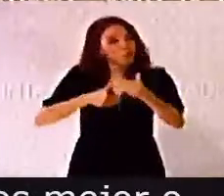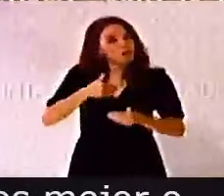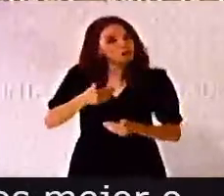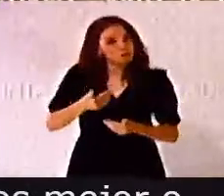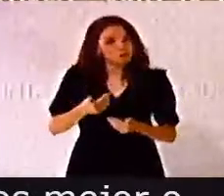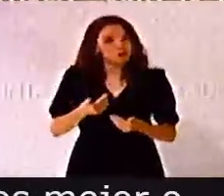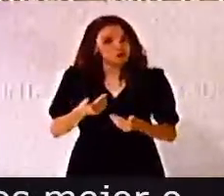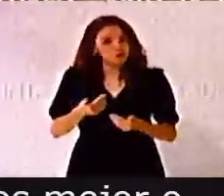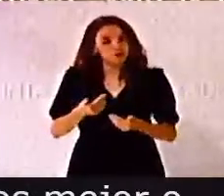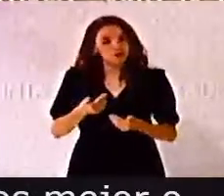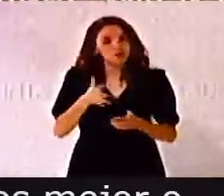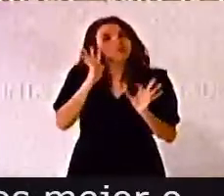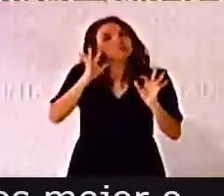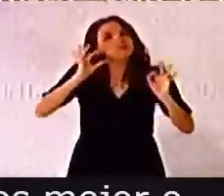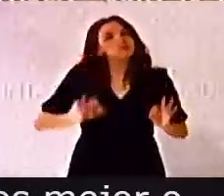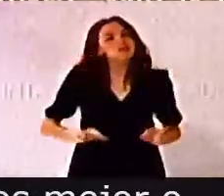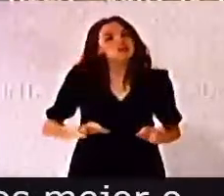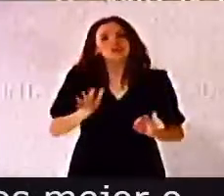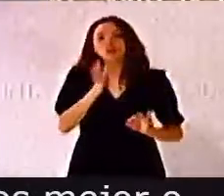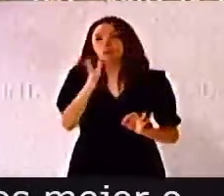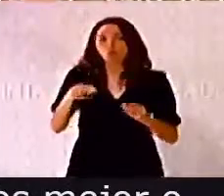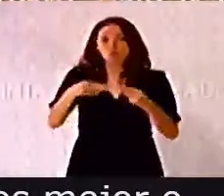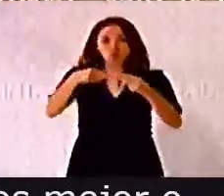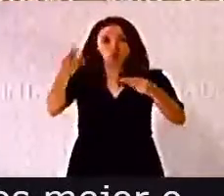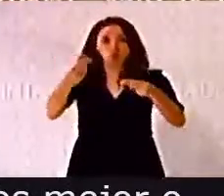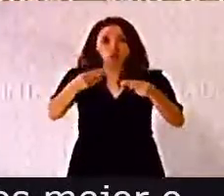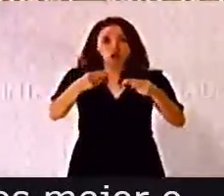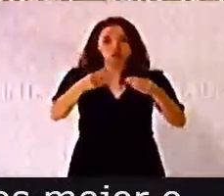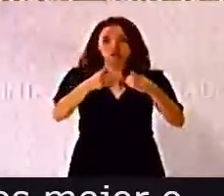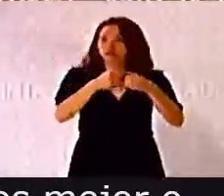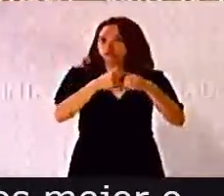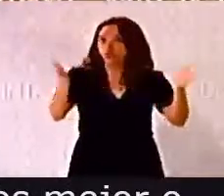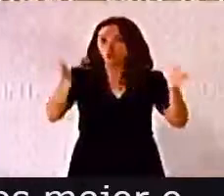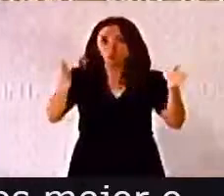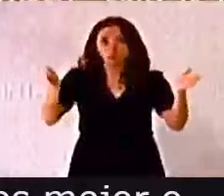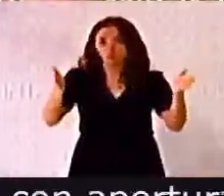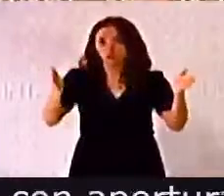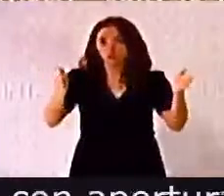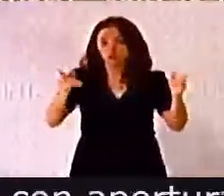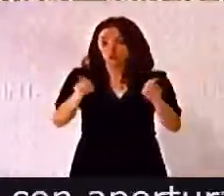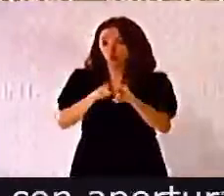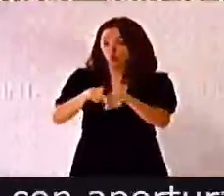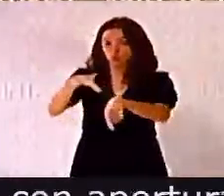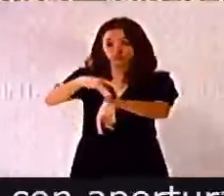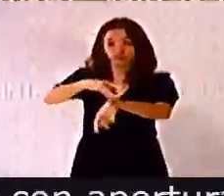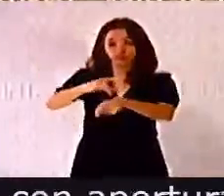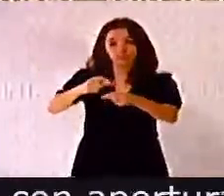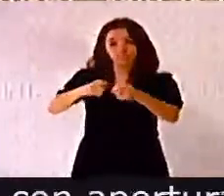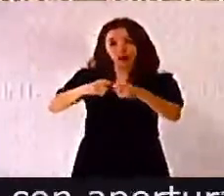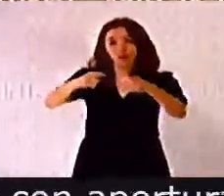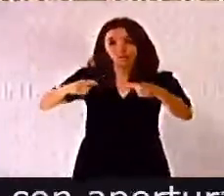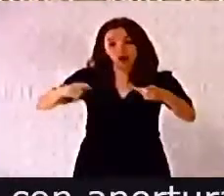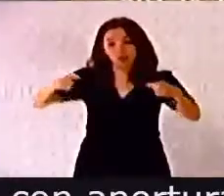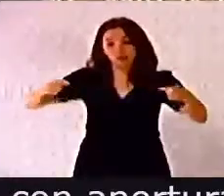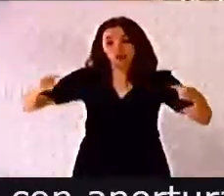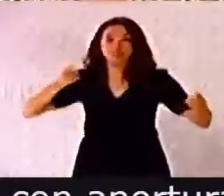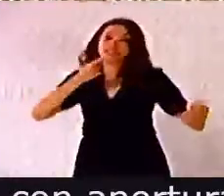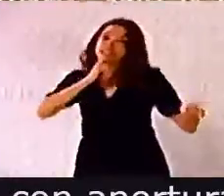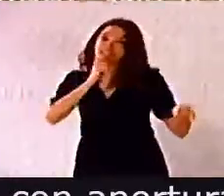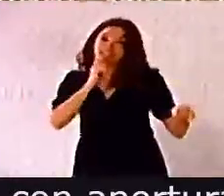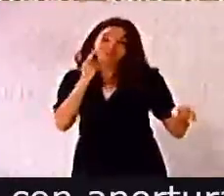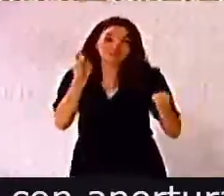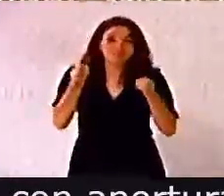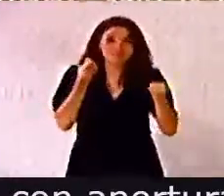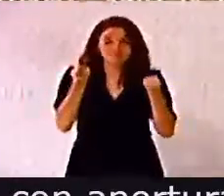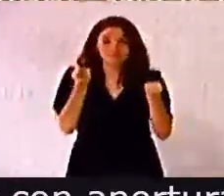creo, relacionado con la apertura de fronteras, que a partir del momento en el que empieza a haber más casos, que es cuando es más difícil de controlar los movimientos. Pero tampoco pueden estar las